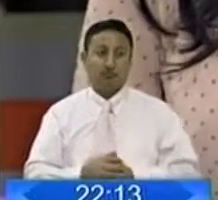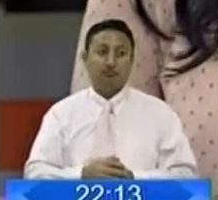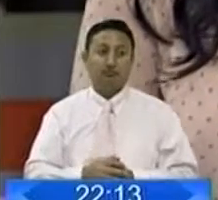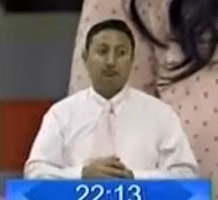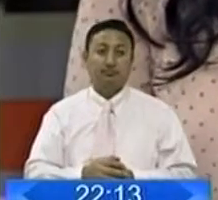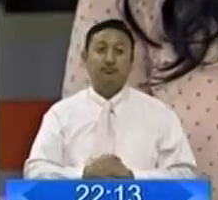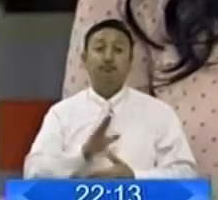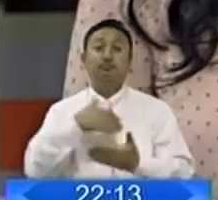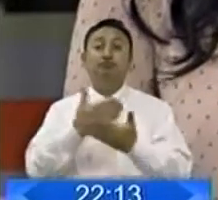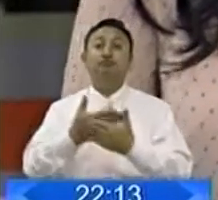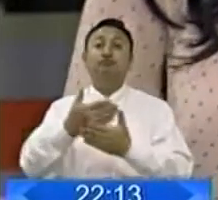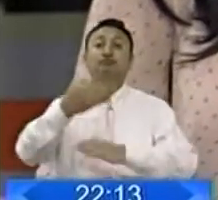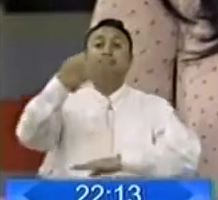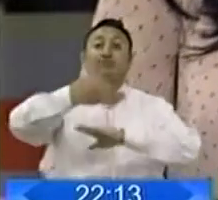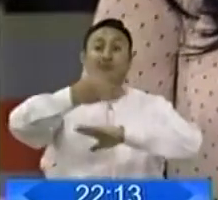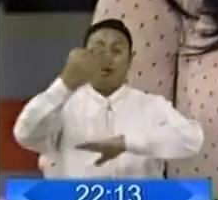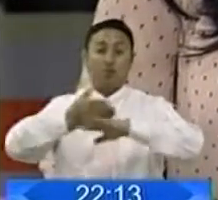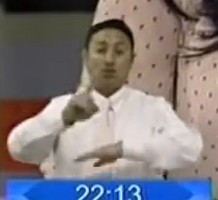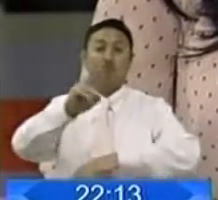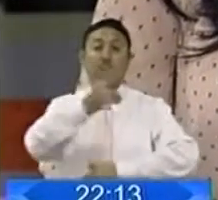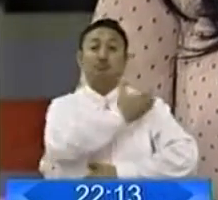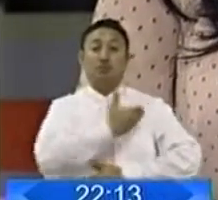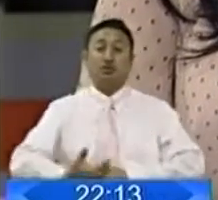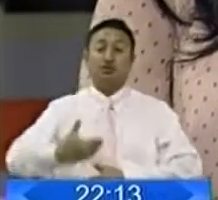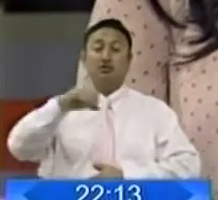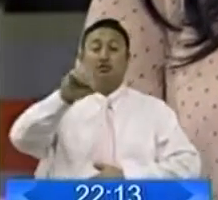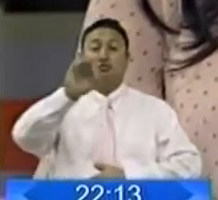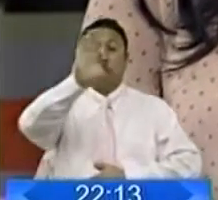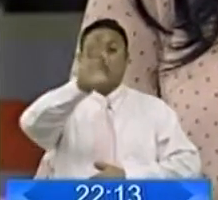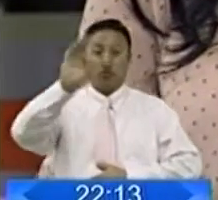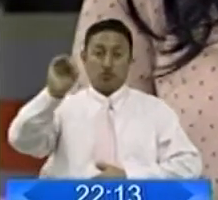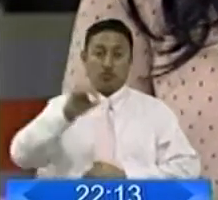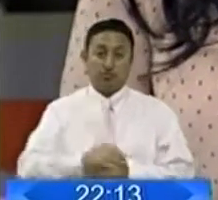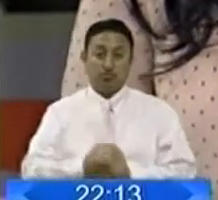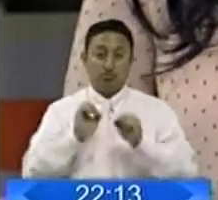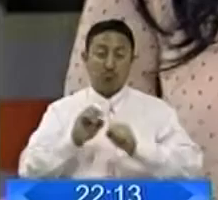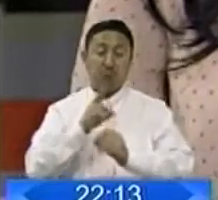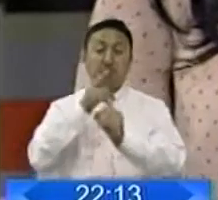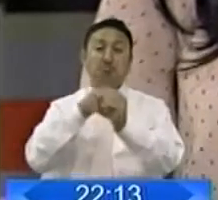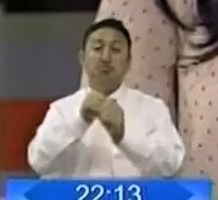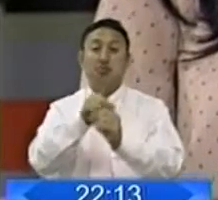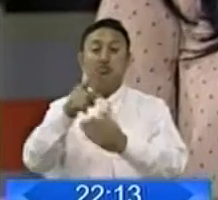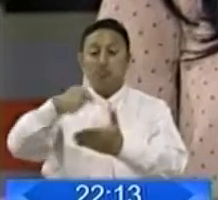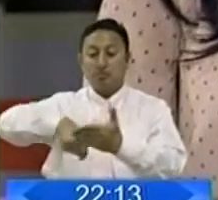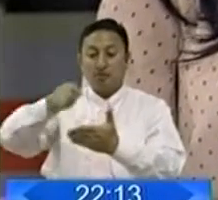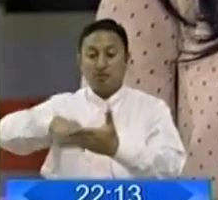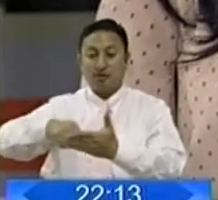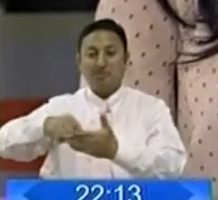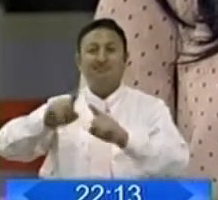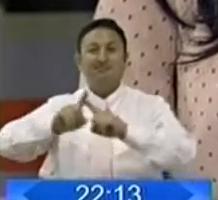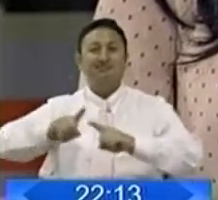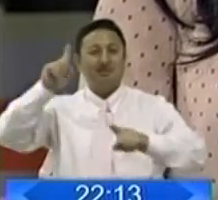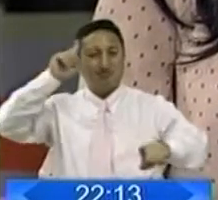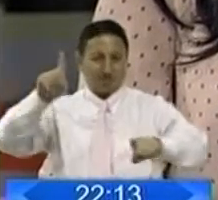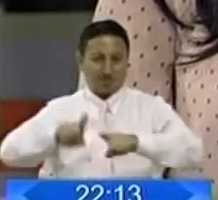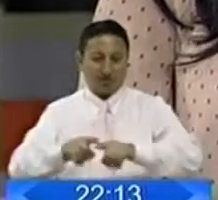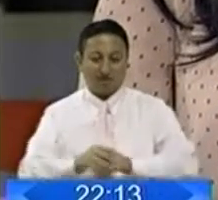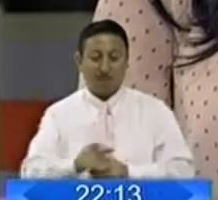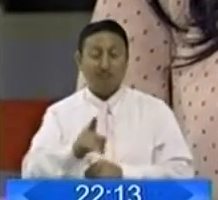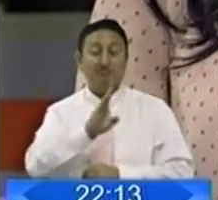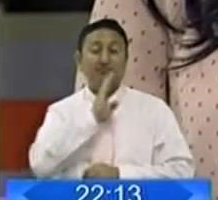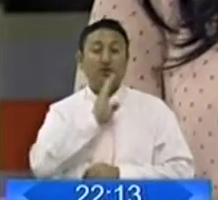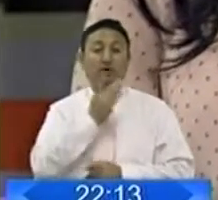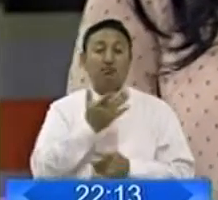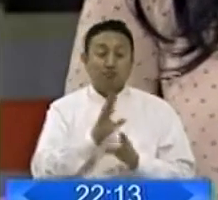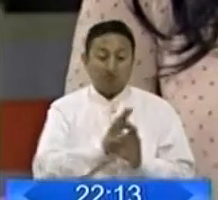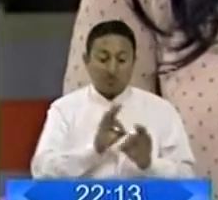Y hasta Chimborazo llegó el vicepresidente de la República, Otto Sonnenholzner, para participar en la firma de varios convenios del proyecto Agua y